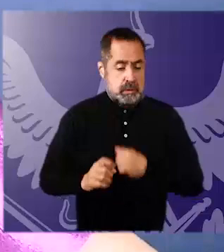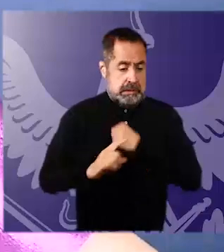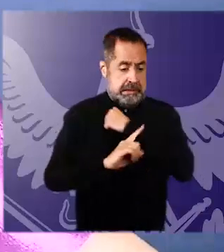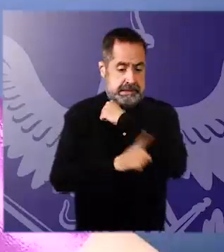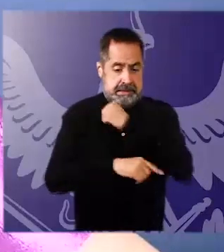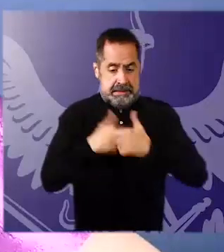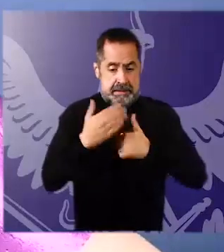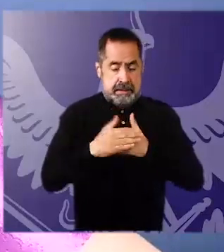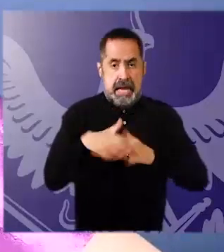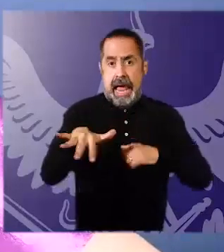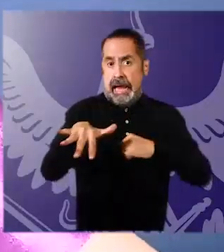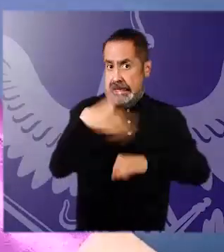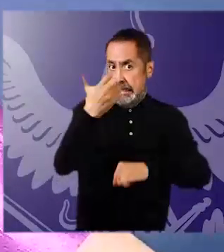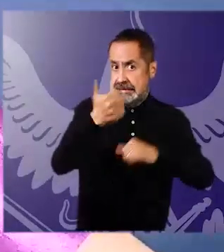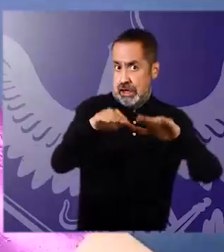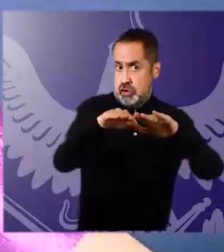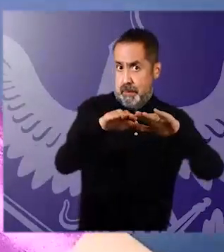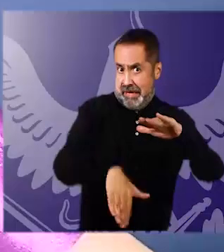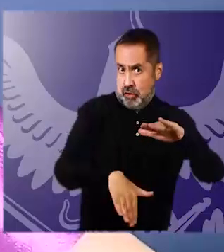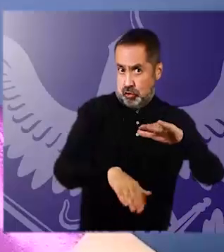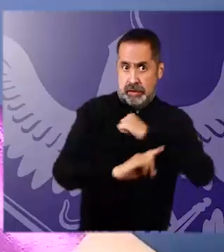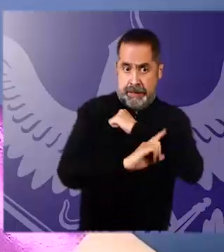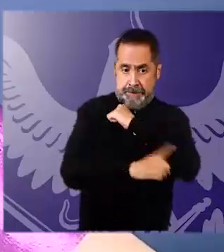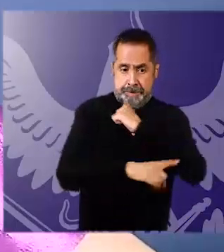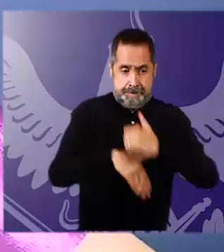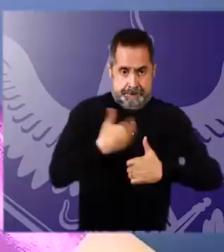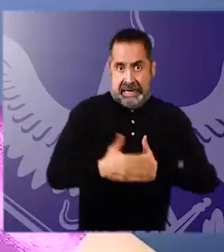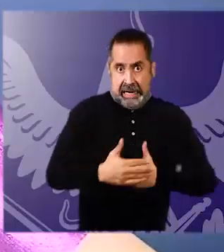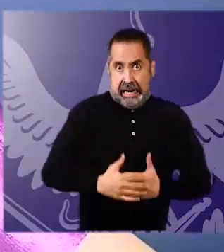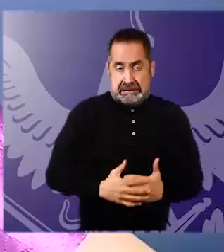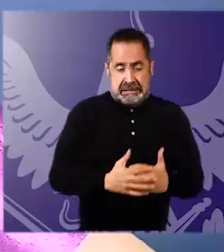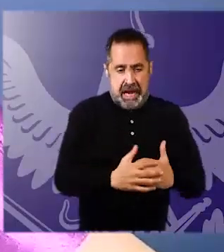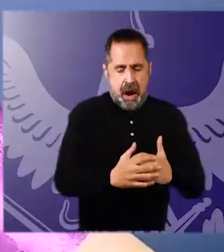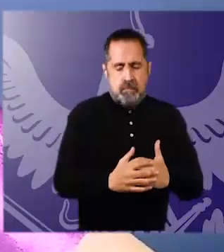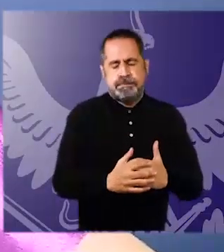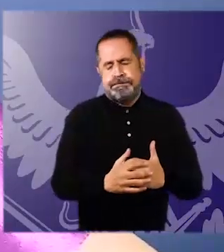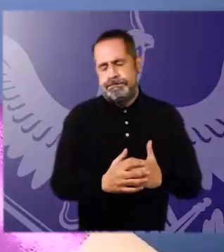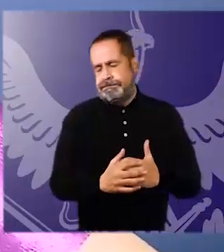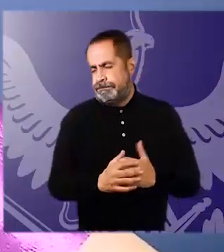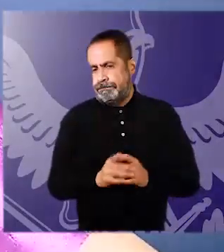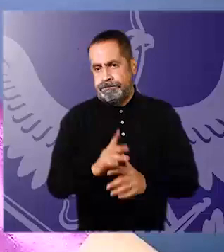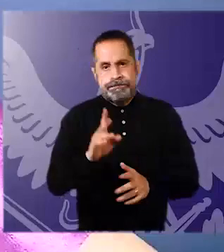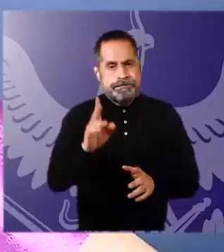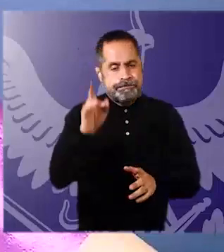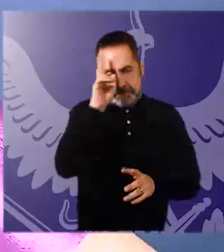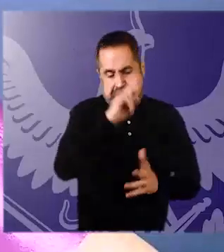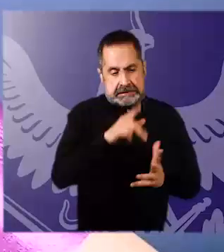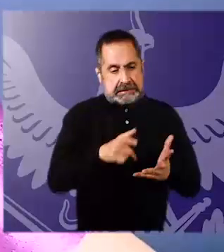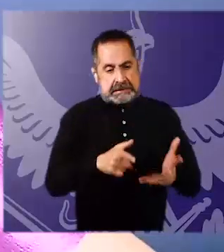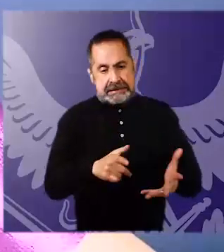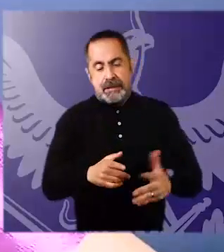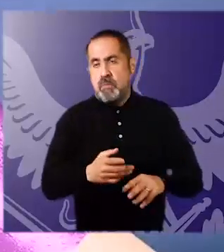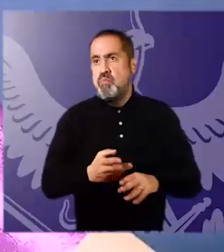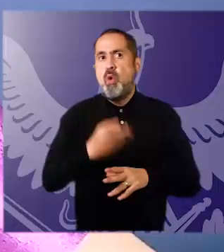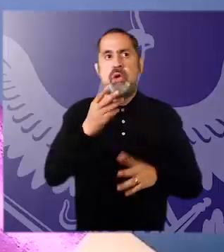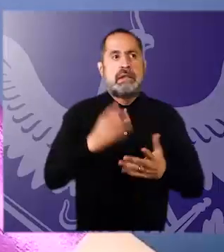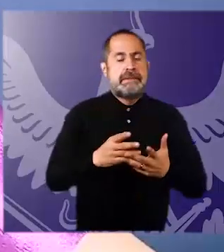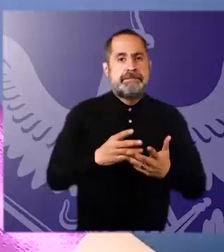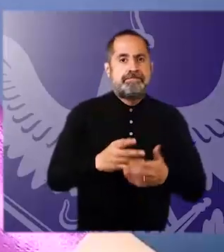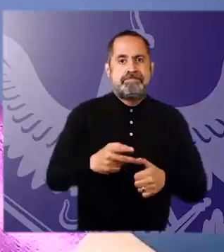embarazo en menores de 15 en general tiene impactos mucho